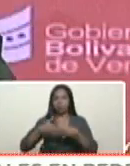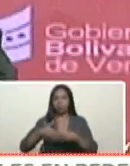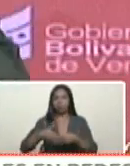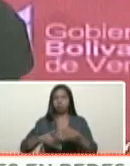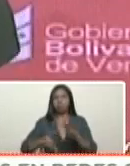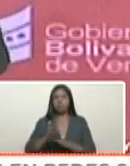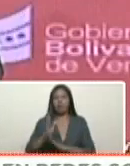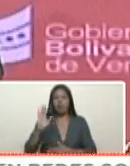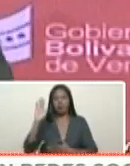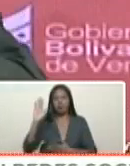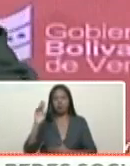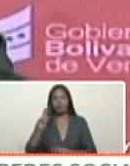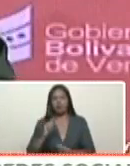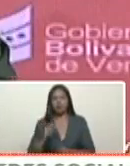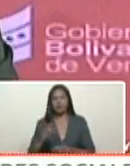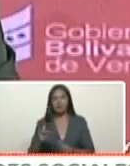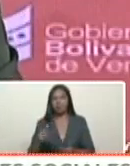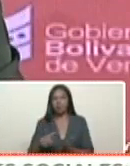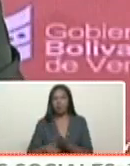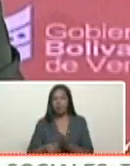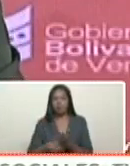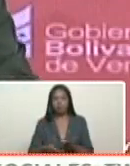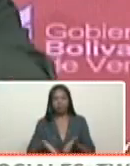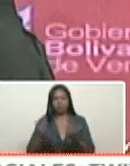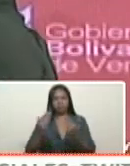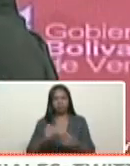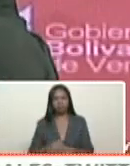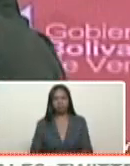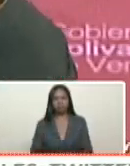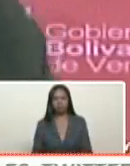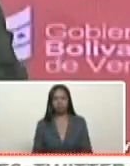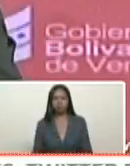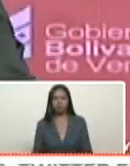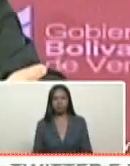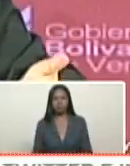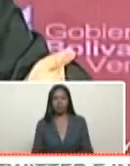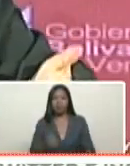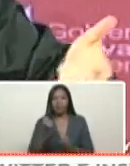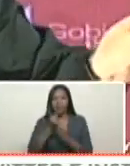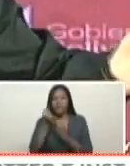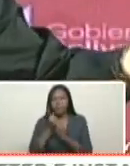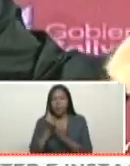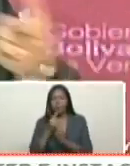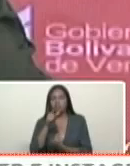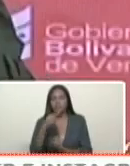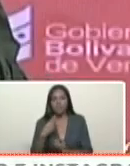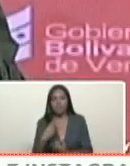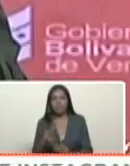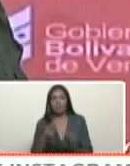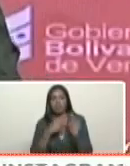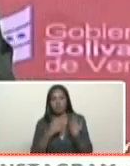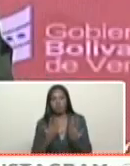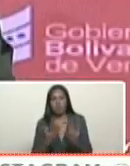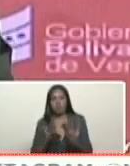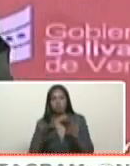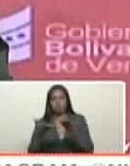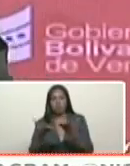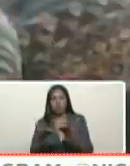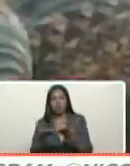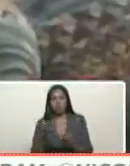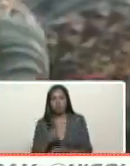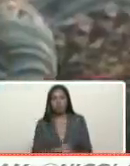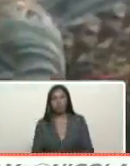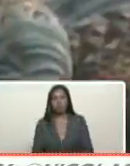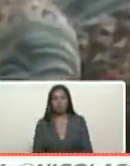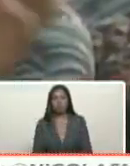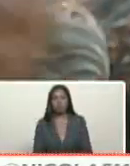mano, los juramentas, tomen su carnet. Y el apoyo económico-social correspondiente, sin lugar a